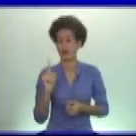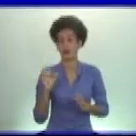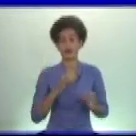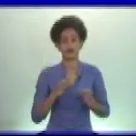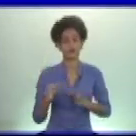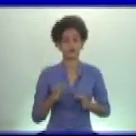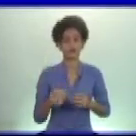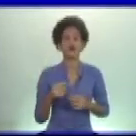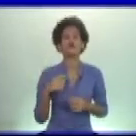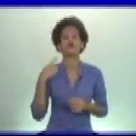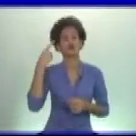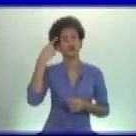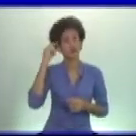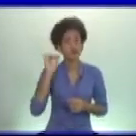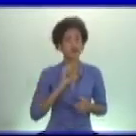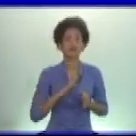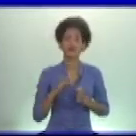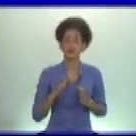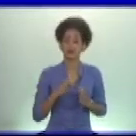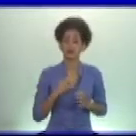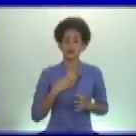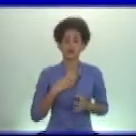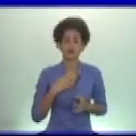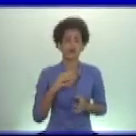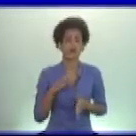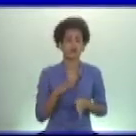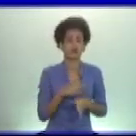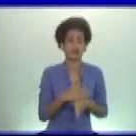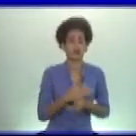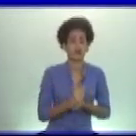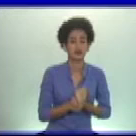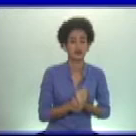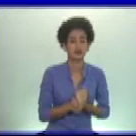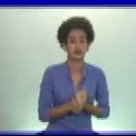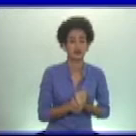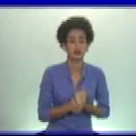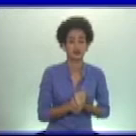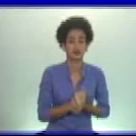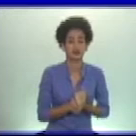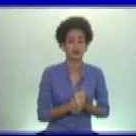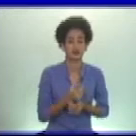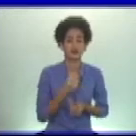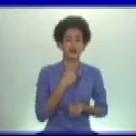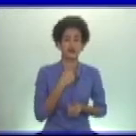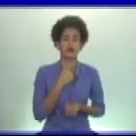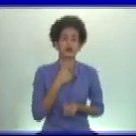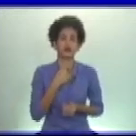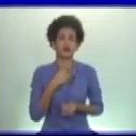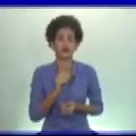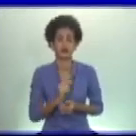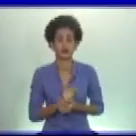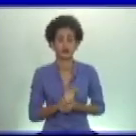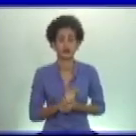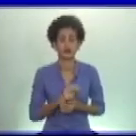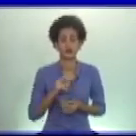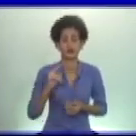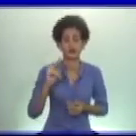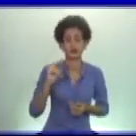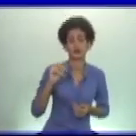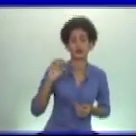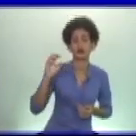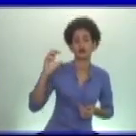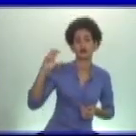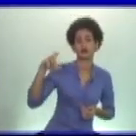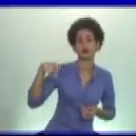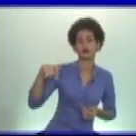fuera función, tendría que estar definida, por ejemplo, de n en q más, o de n en q,